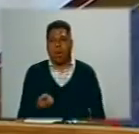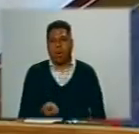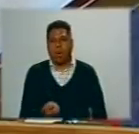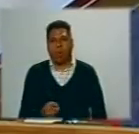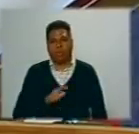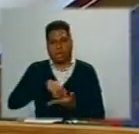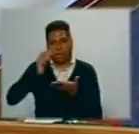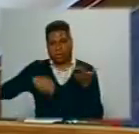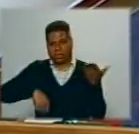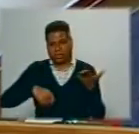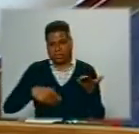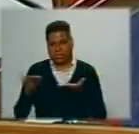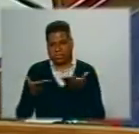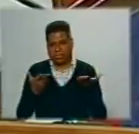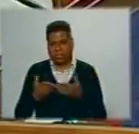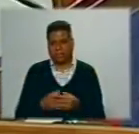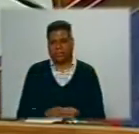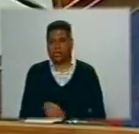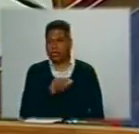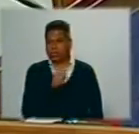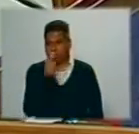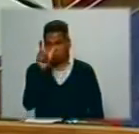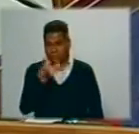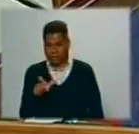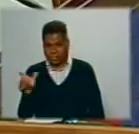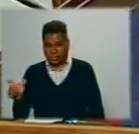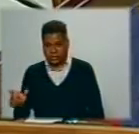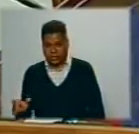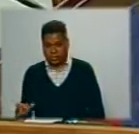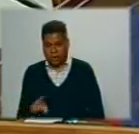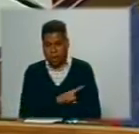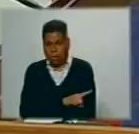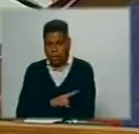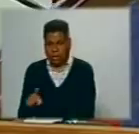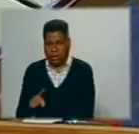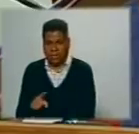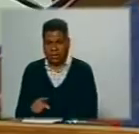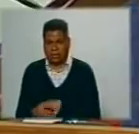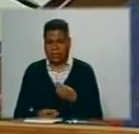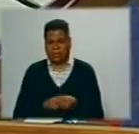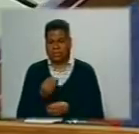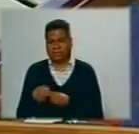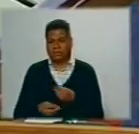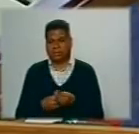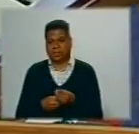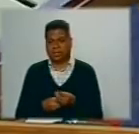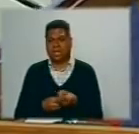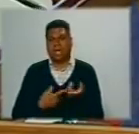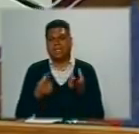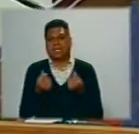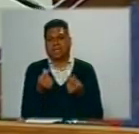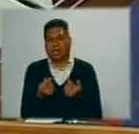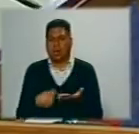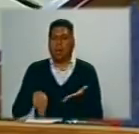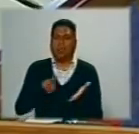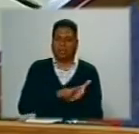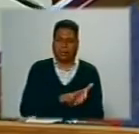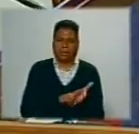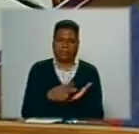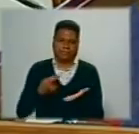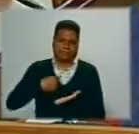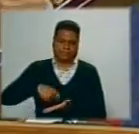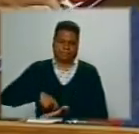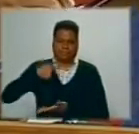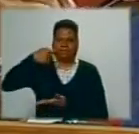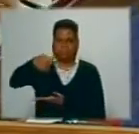del servicio, quedando el proveedor o la proveedora obligado a, u obligada a reembolsar el pago recibido en los